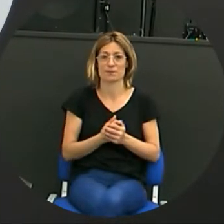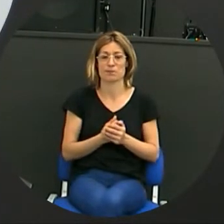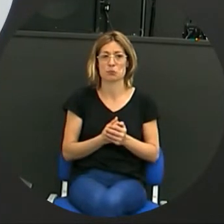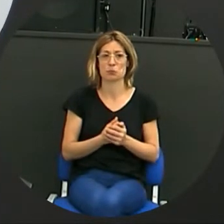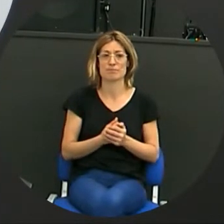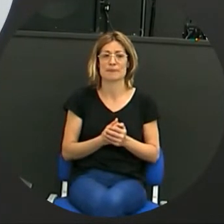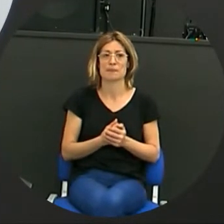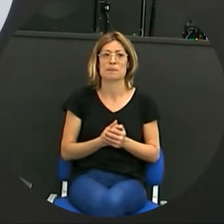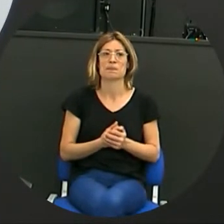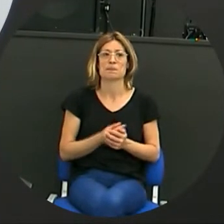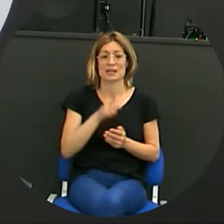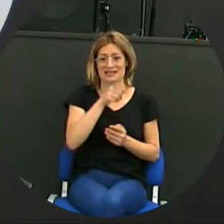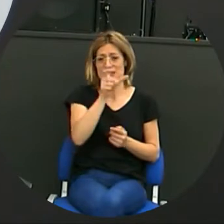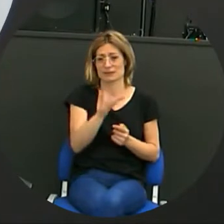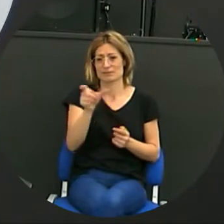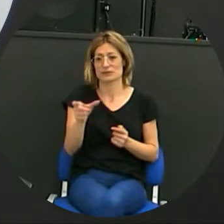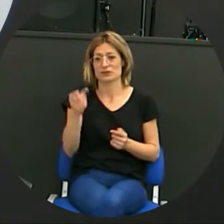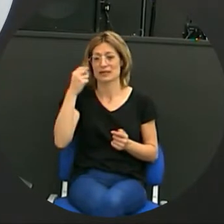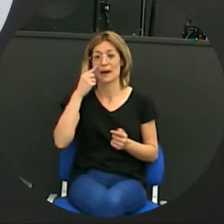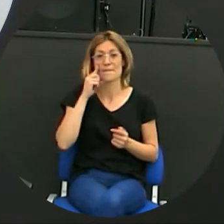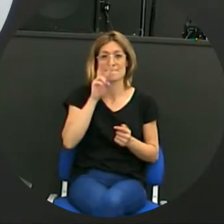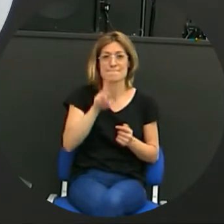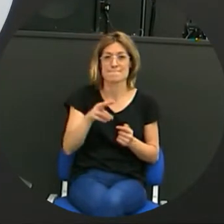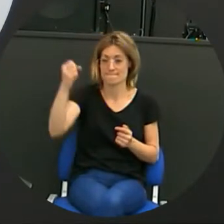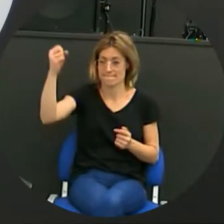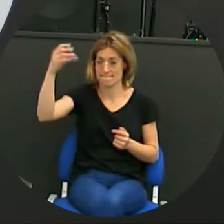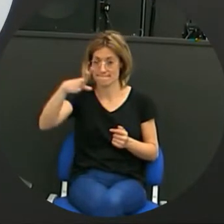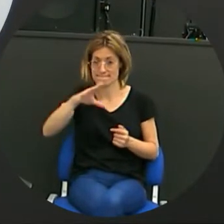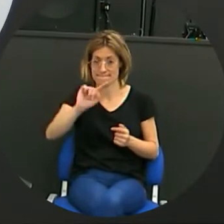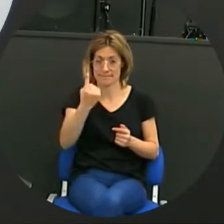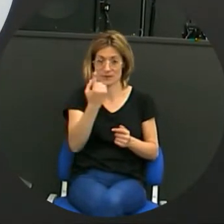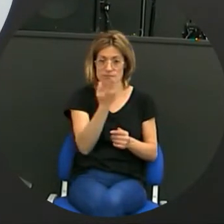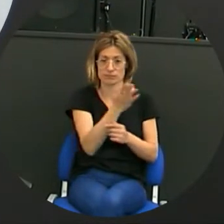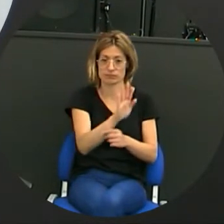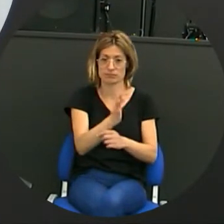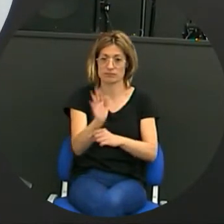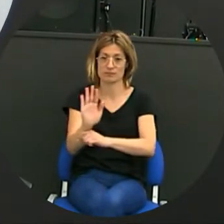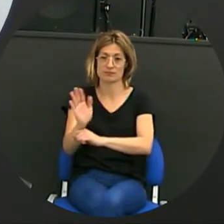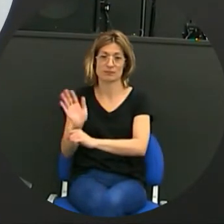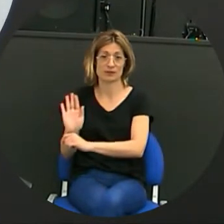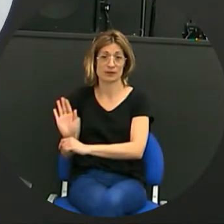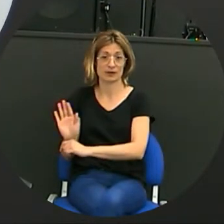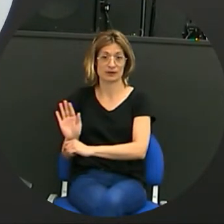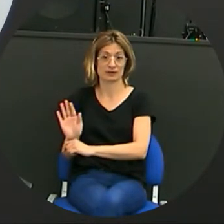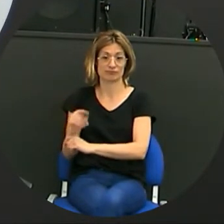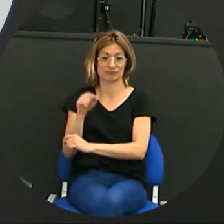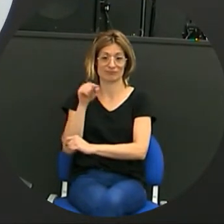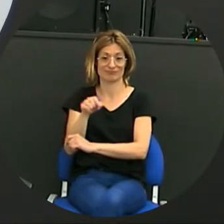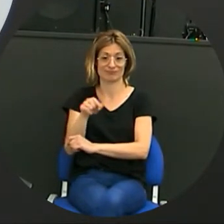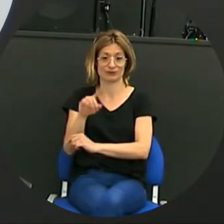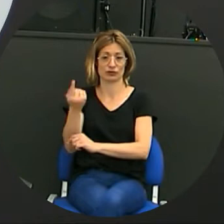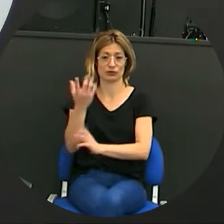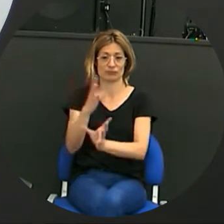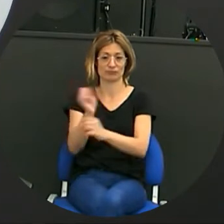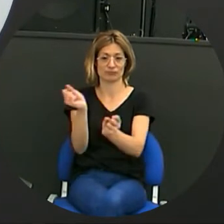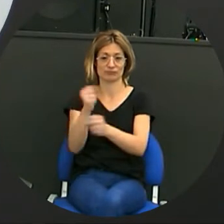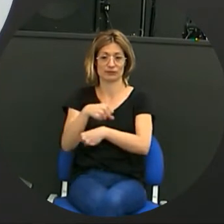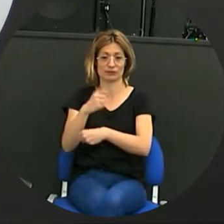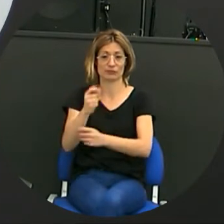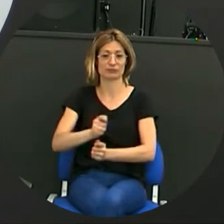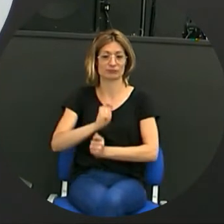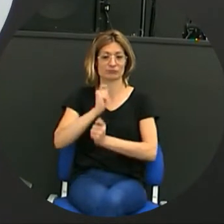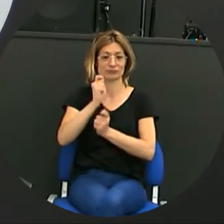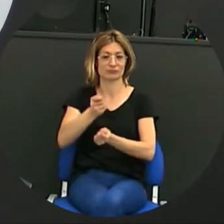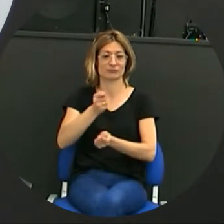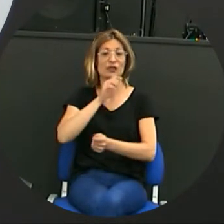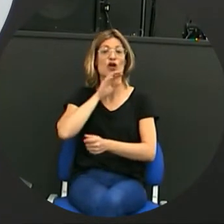veían la gracia de Dios manifestarse allí donde Dios había dado el pacto y donde Dios lo estaba